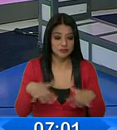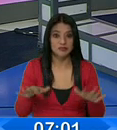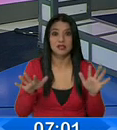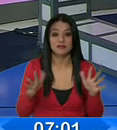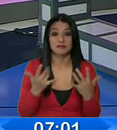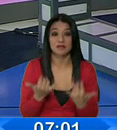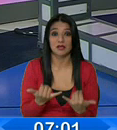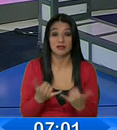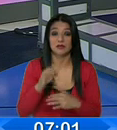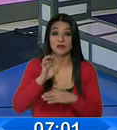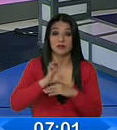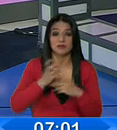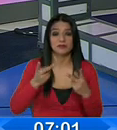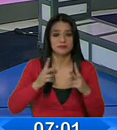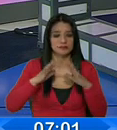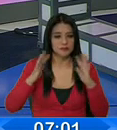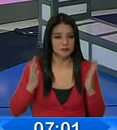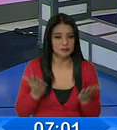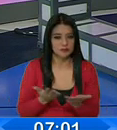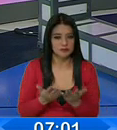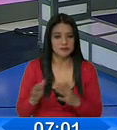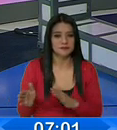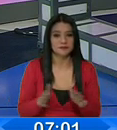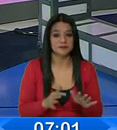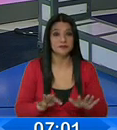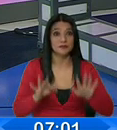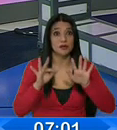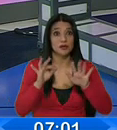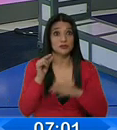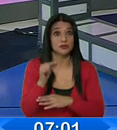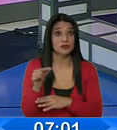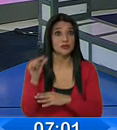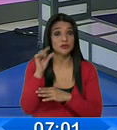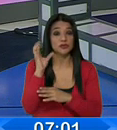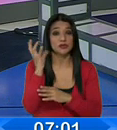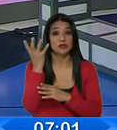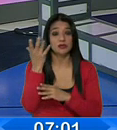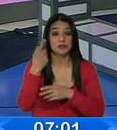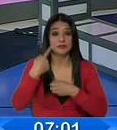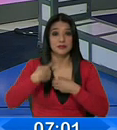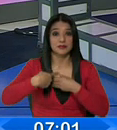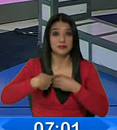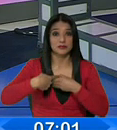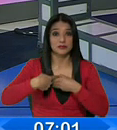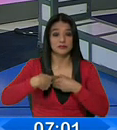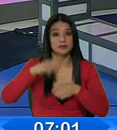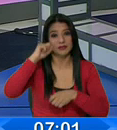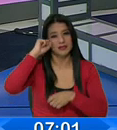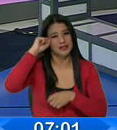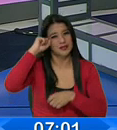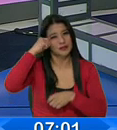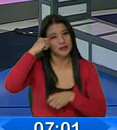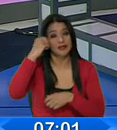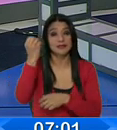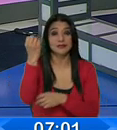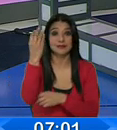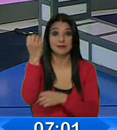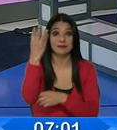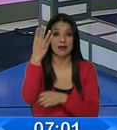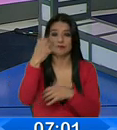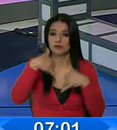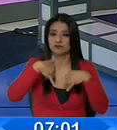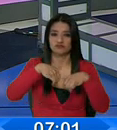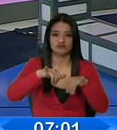solo en nuestro país, sino el mundo entero. 8 grados centígrados de temperatura en el Distrito Metropolitano de Quito. Recuerde que el semáforo no ha cambiado y